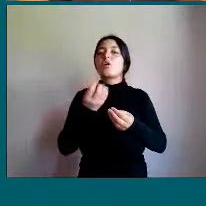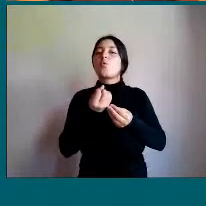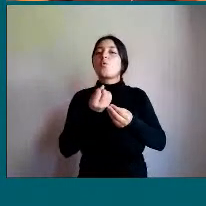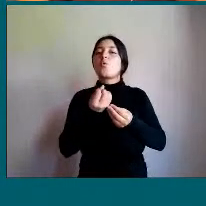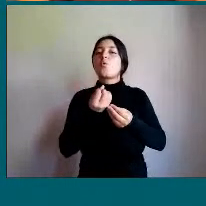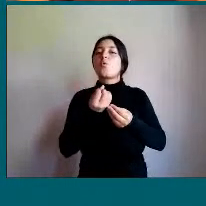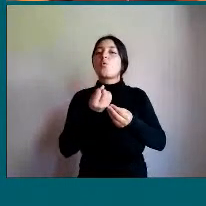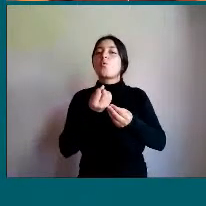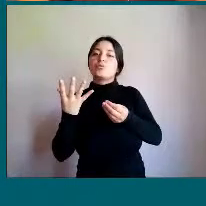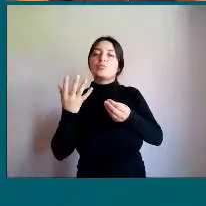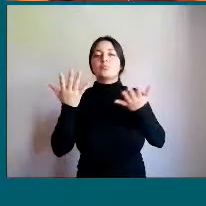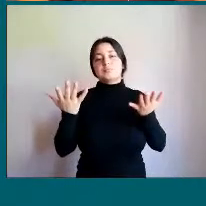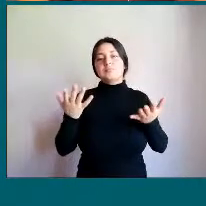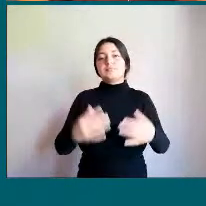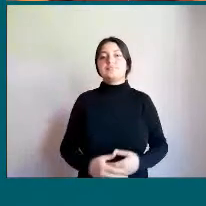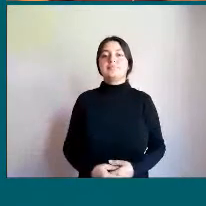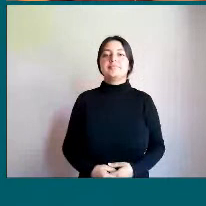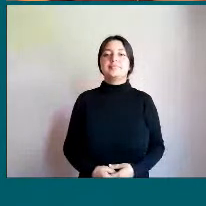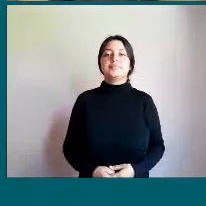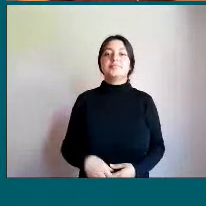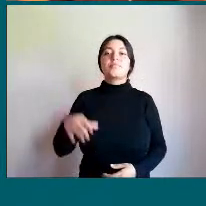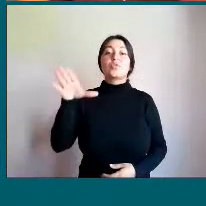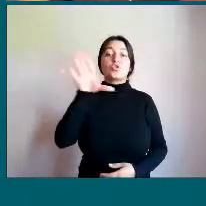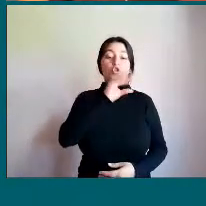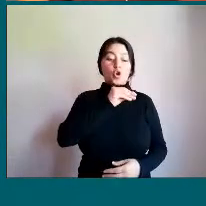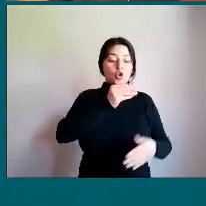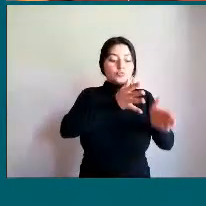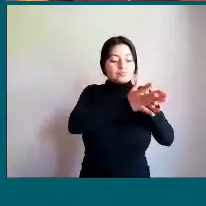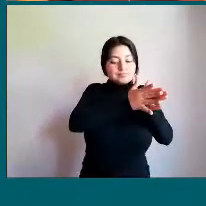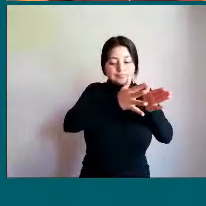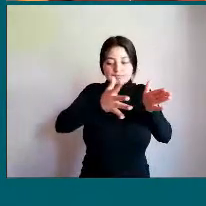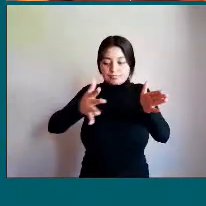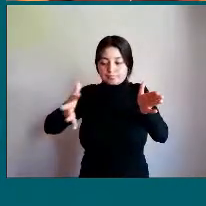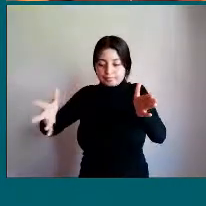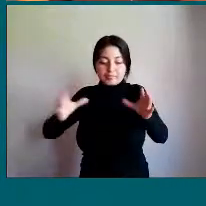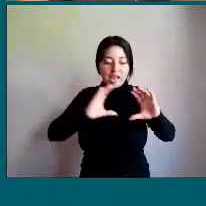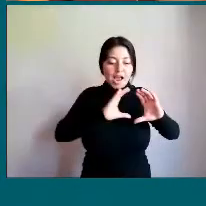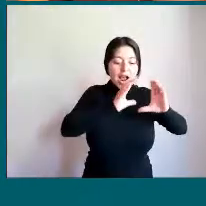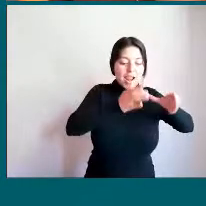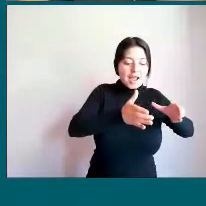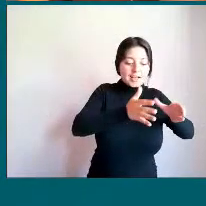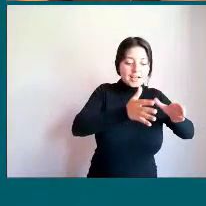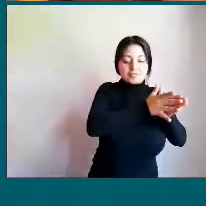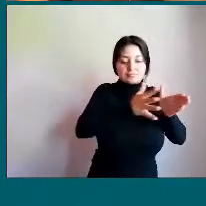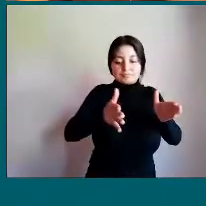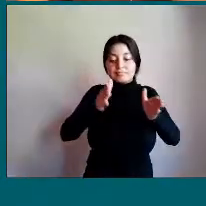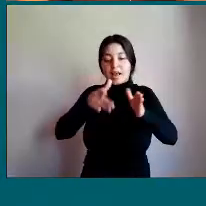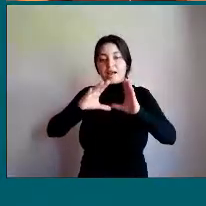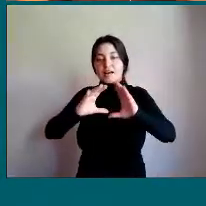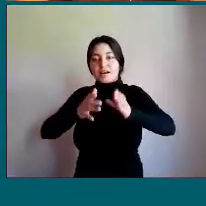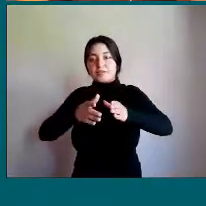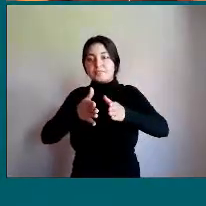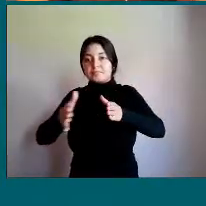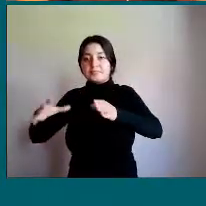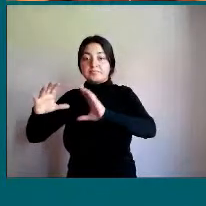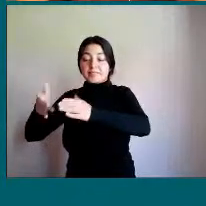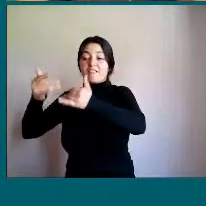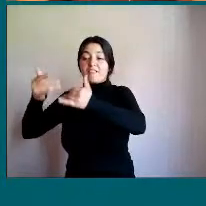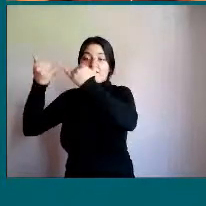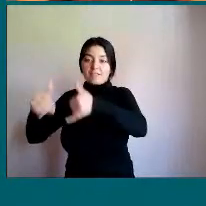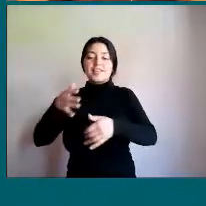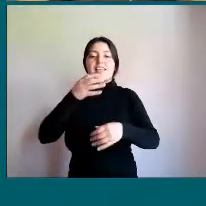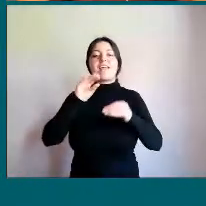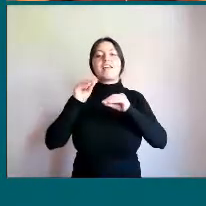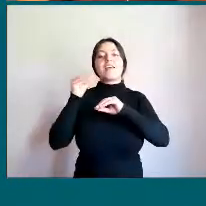decir que deberíamos de estar evaluando durante todo el proceso de aprendizaje, antes, durante y después. ¿Y quién